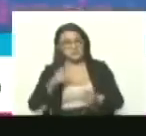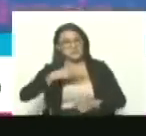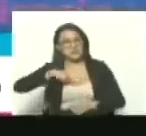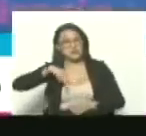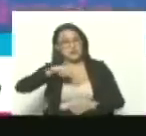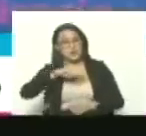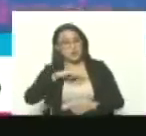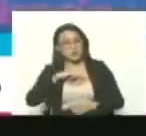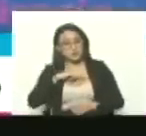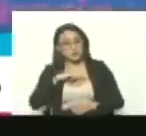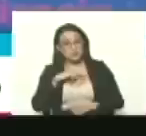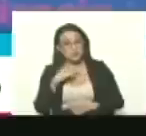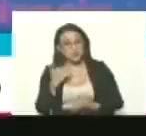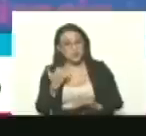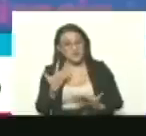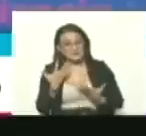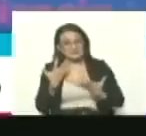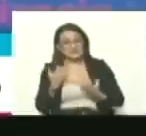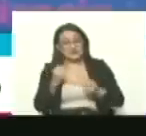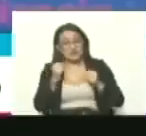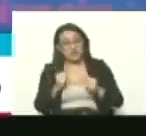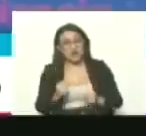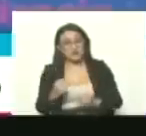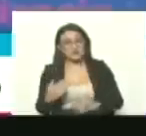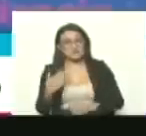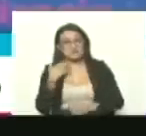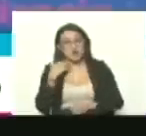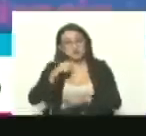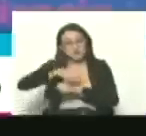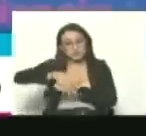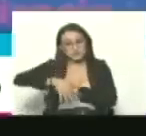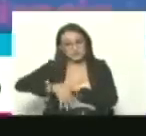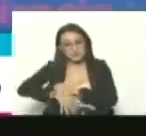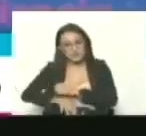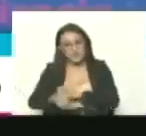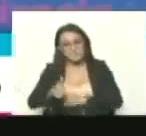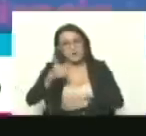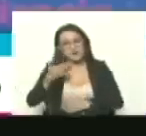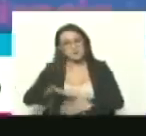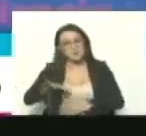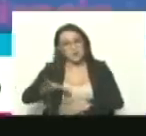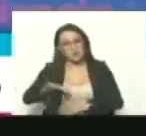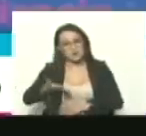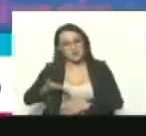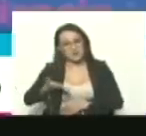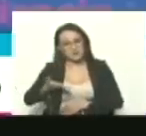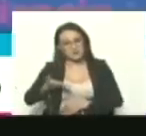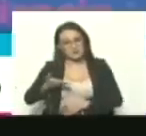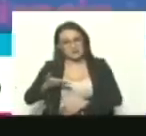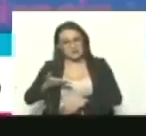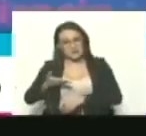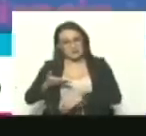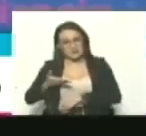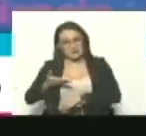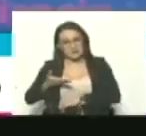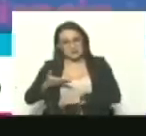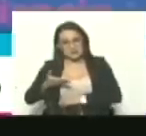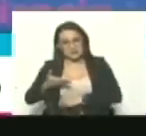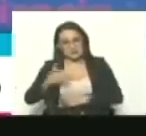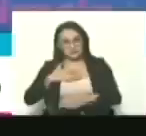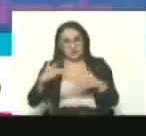de, hay una sequía muy grande que afecta a la cuenca, la segunda cuenca más importante del, por su extensión y sus